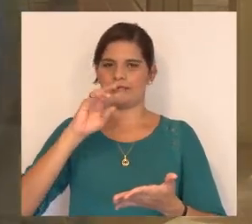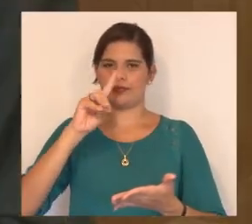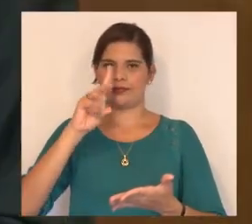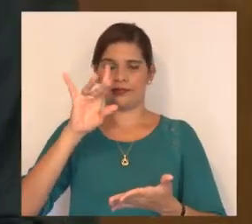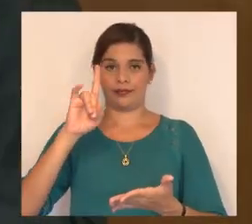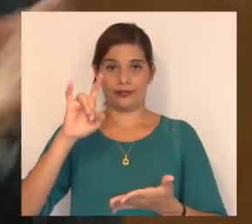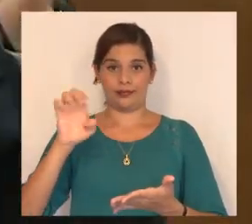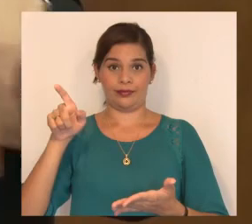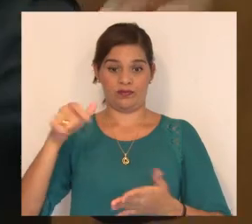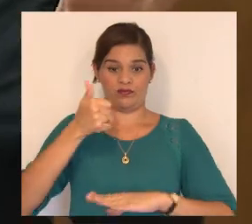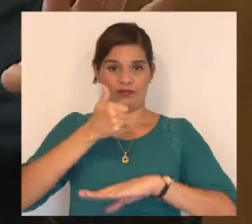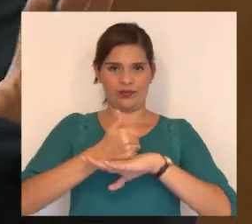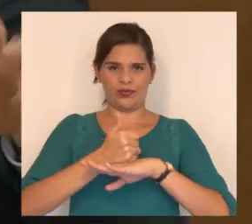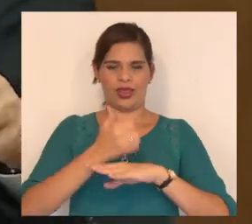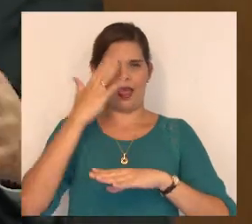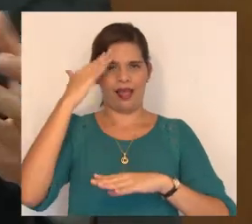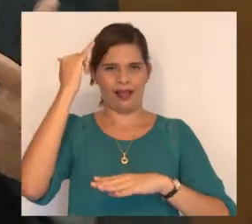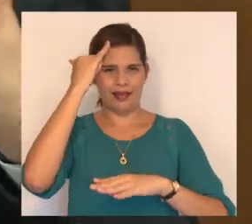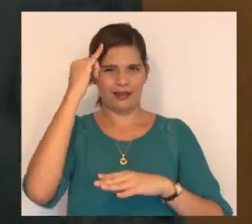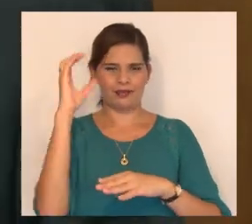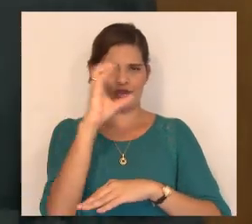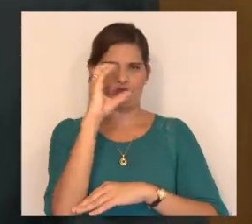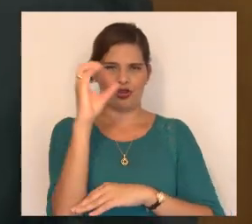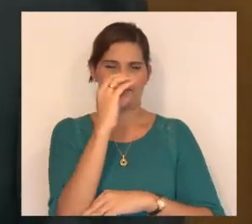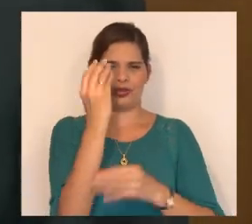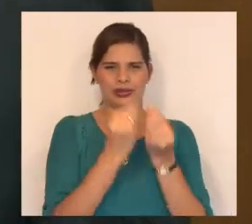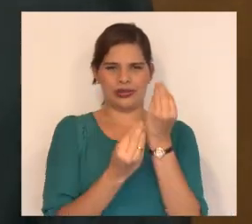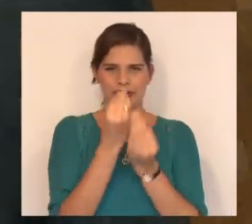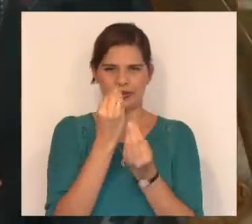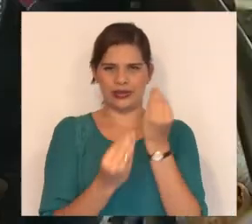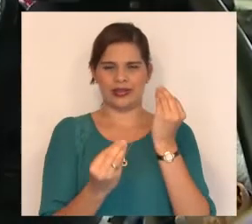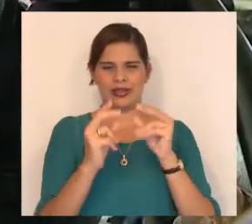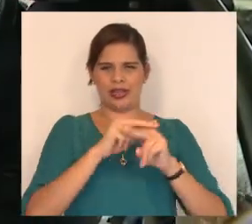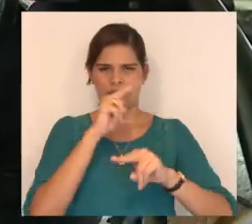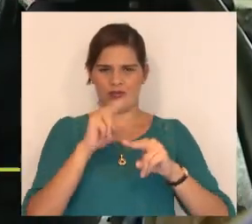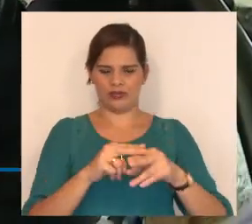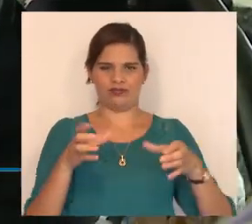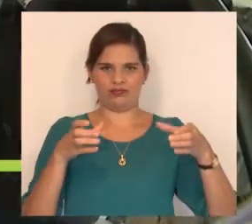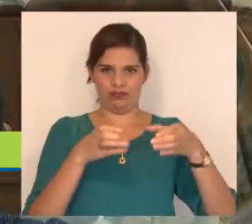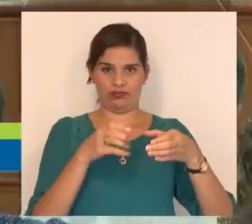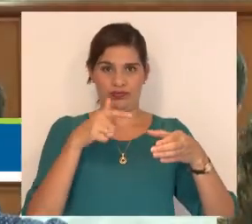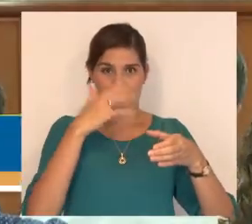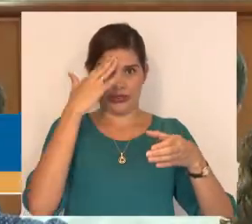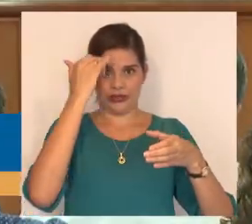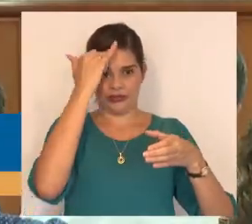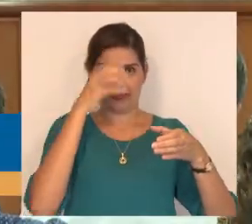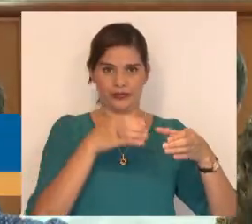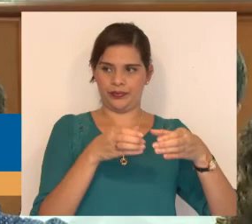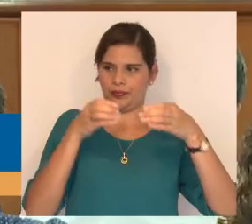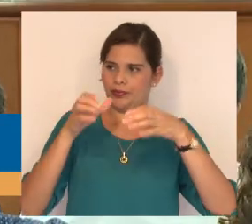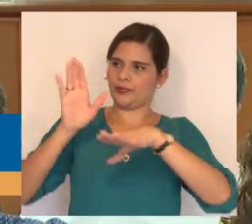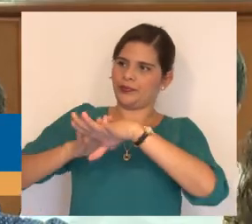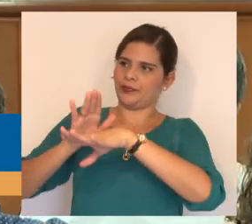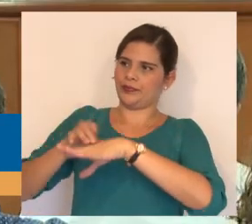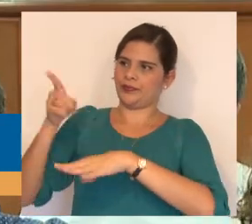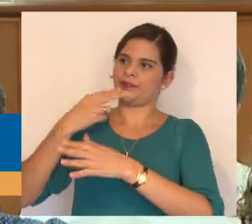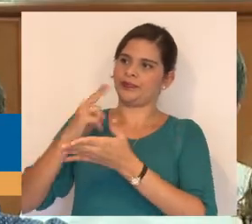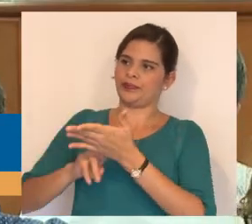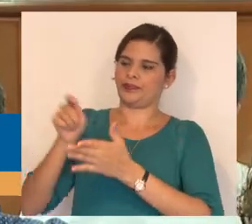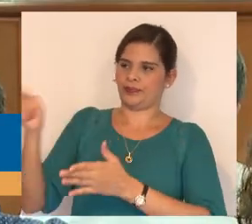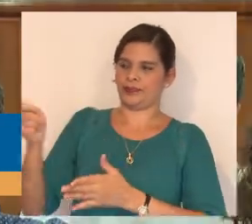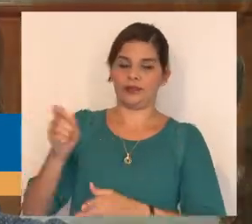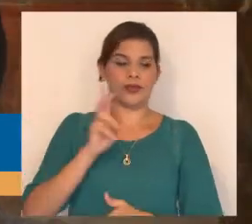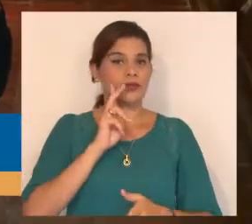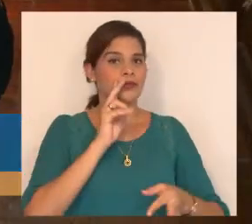instituciones. Mediante carta suscrita por Enrique Forero González, presidente de la Academia Colombiana de Ciencias Exactas, Físicas y Naturales,